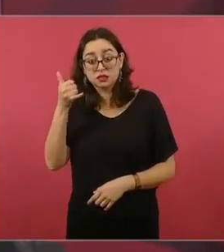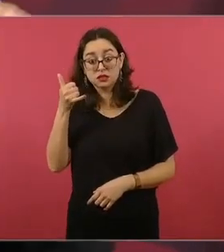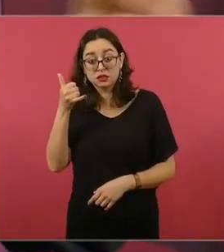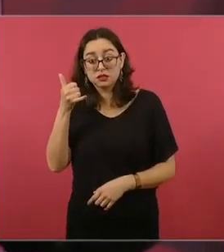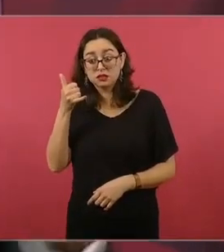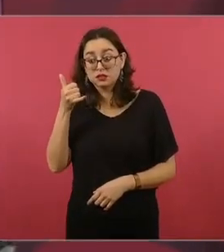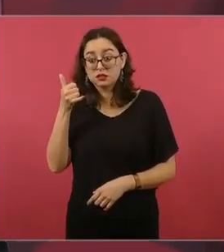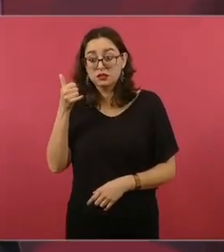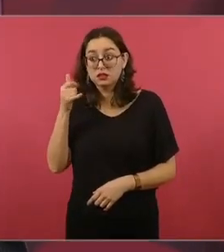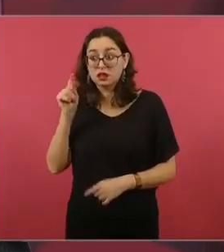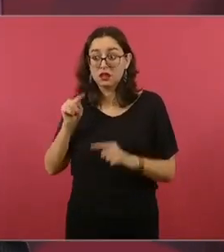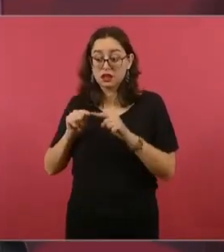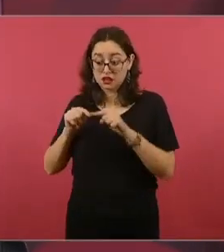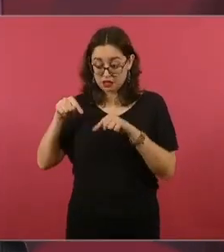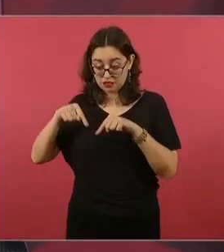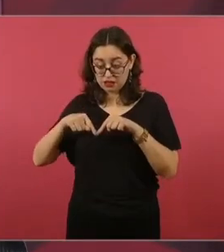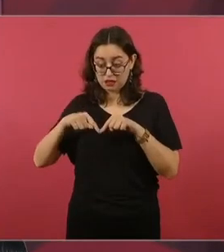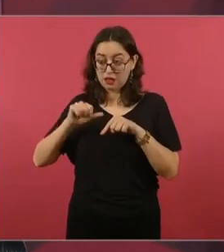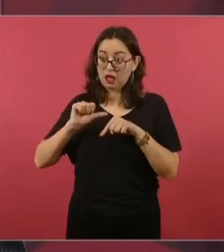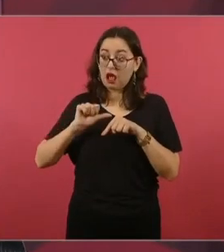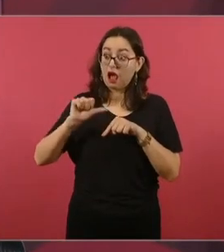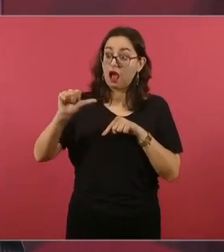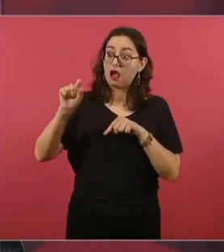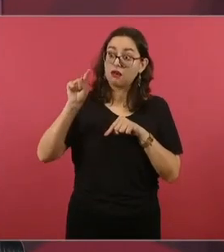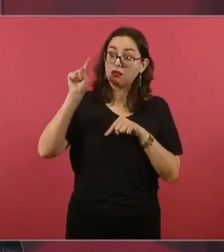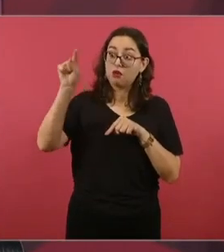de un lugar a otro,